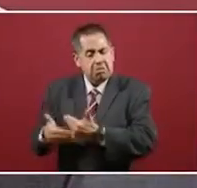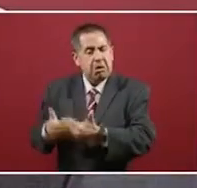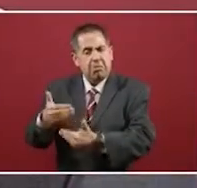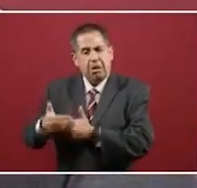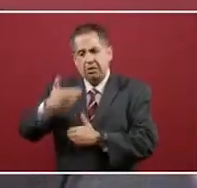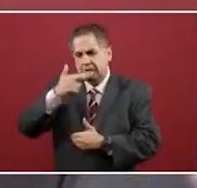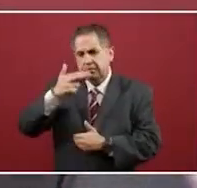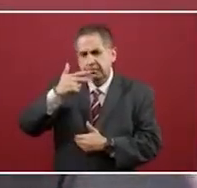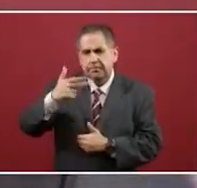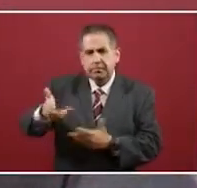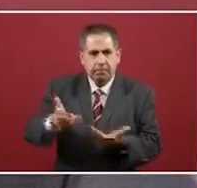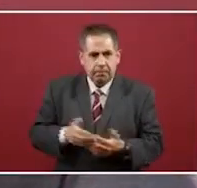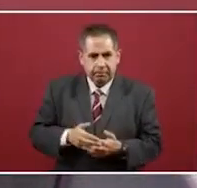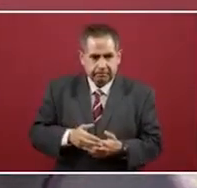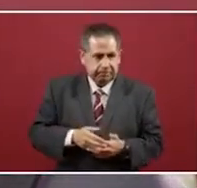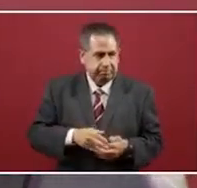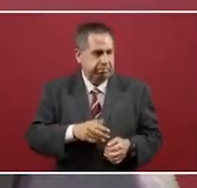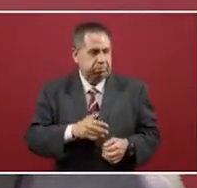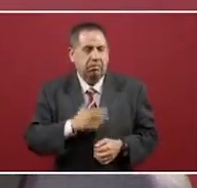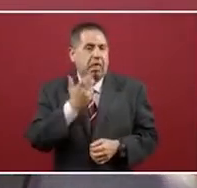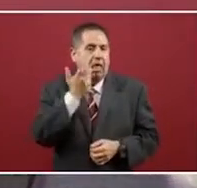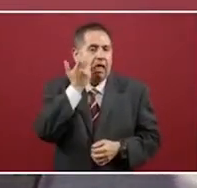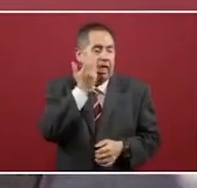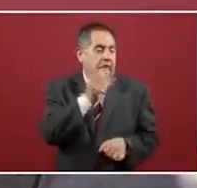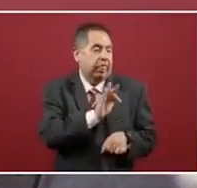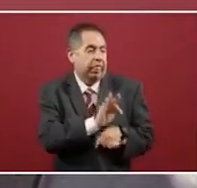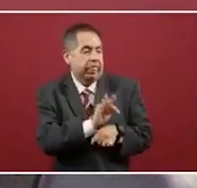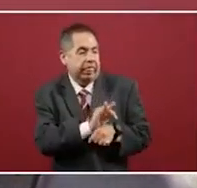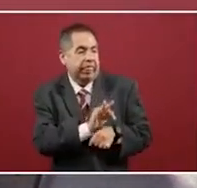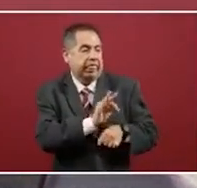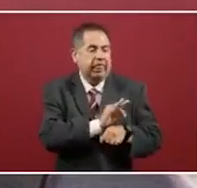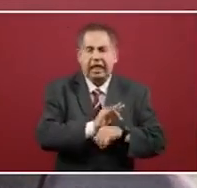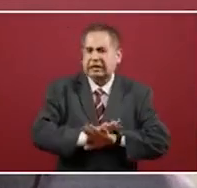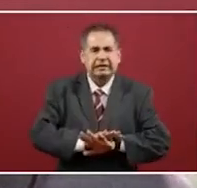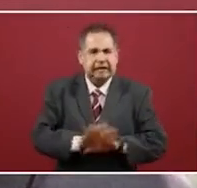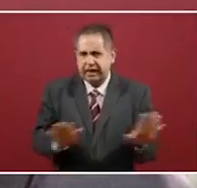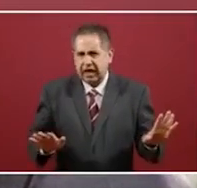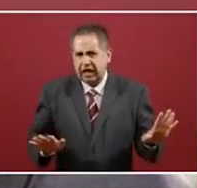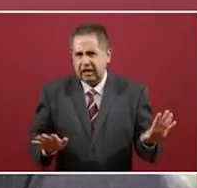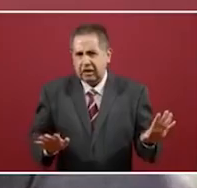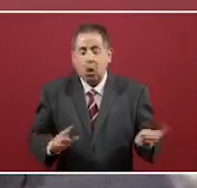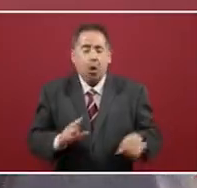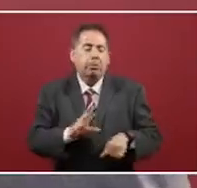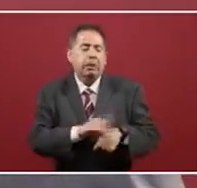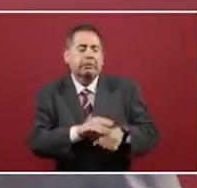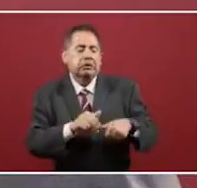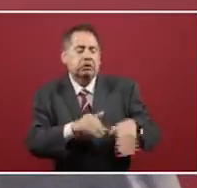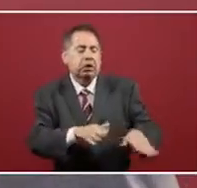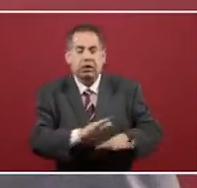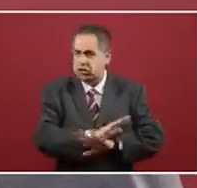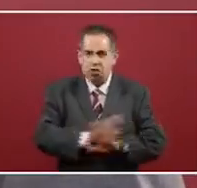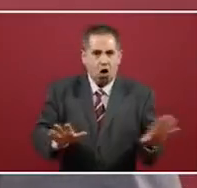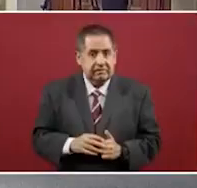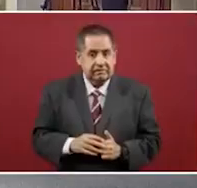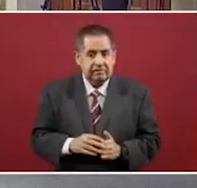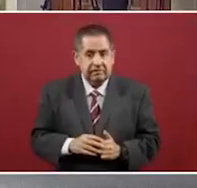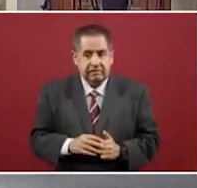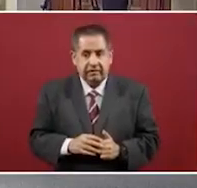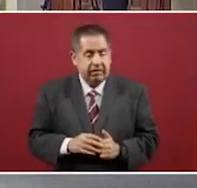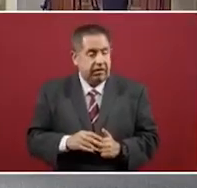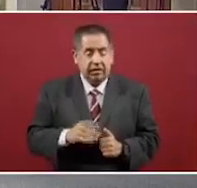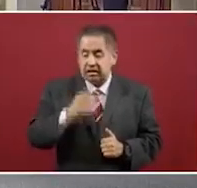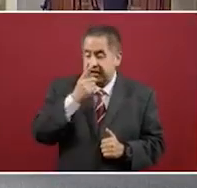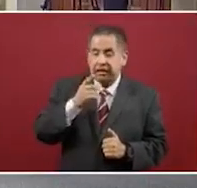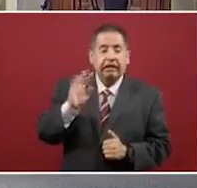Cuando no hay protección, cuando no hay impunidad, cuando se actúa